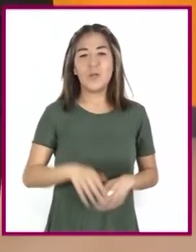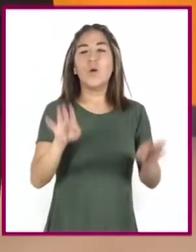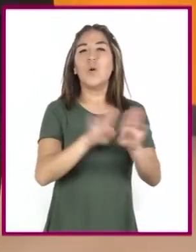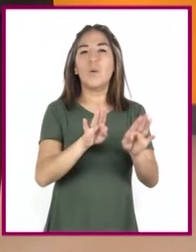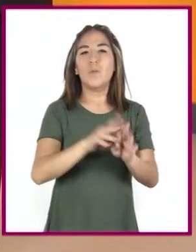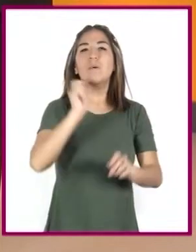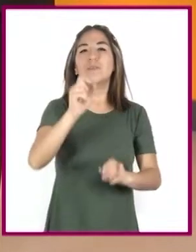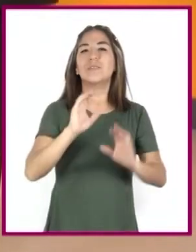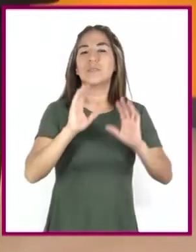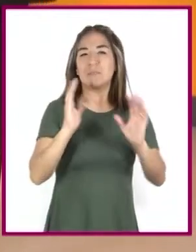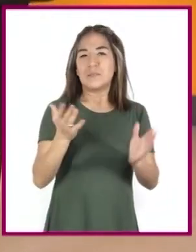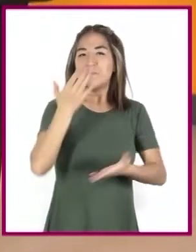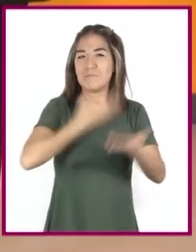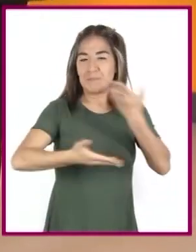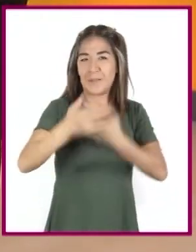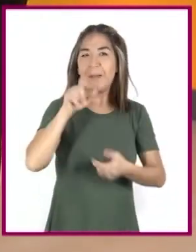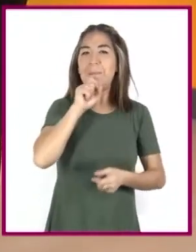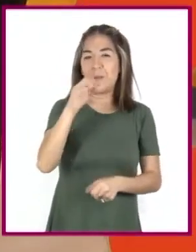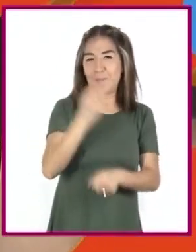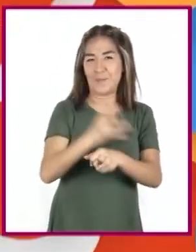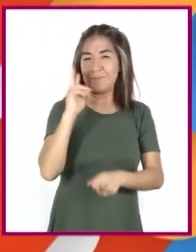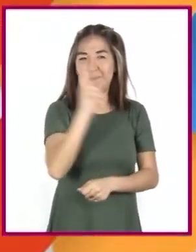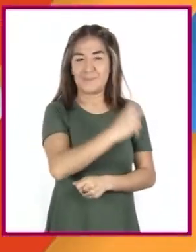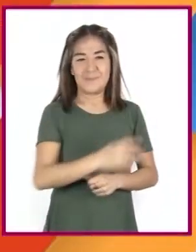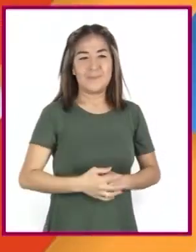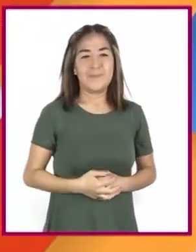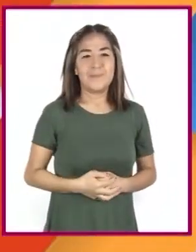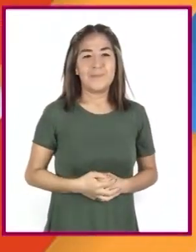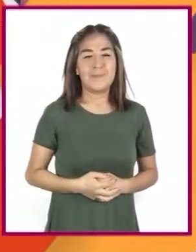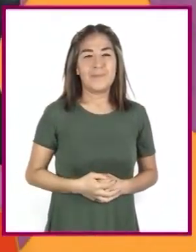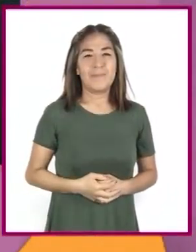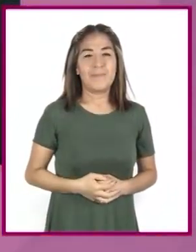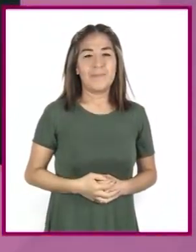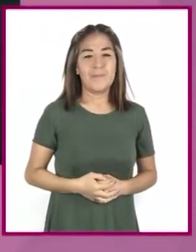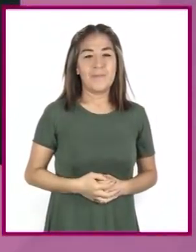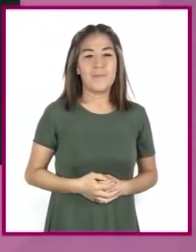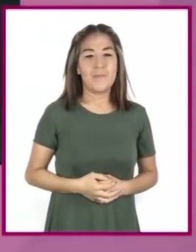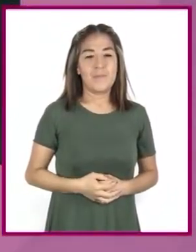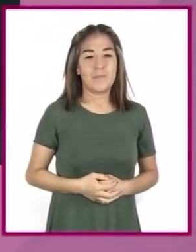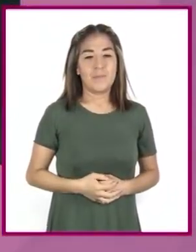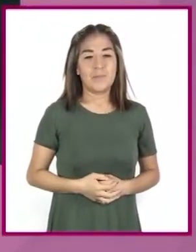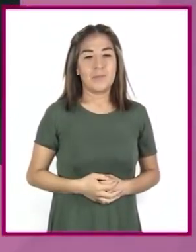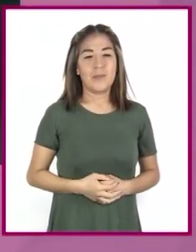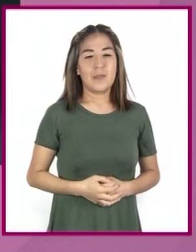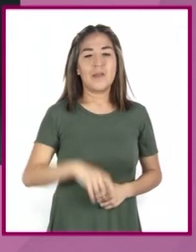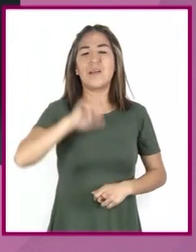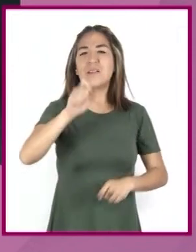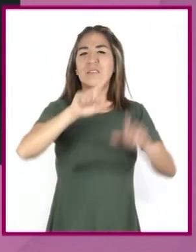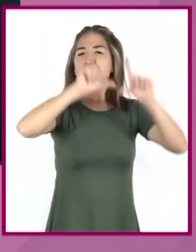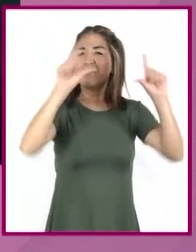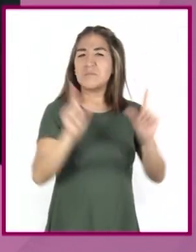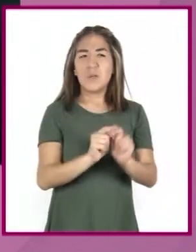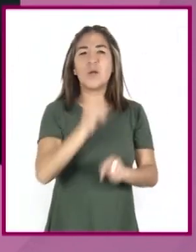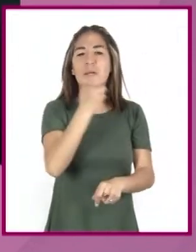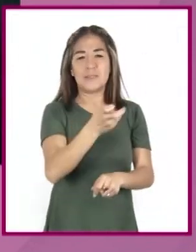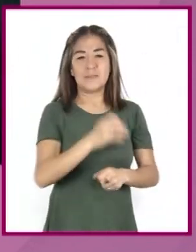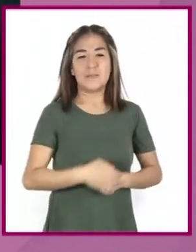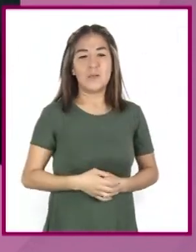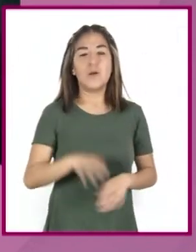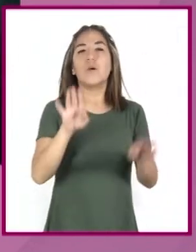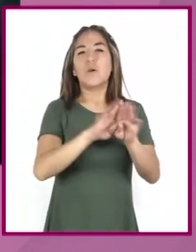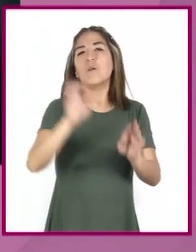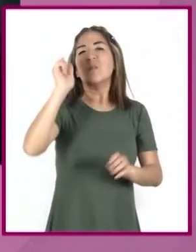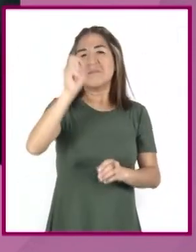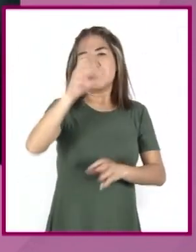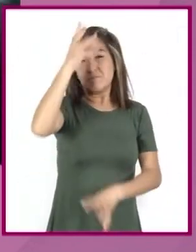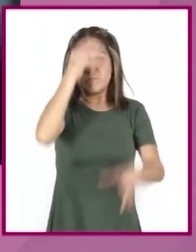nos compartan esta misma. Vayamos a verlos. La conclusión de todo esto es conocer de